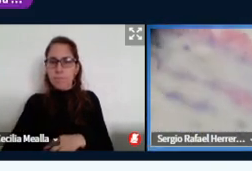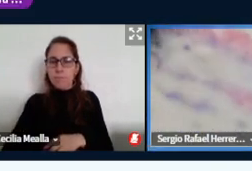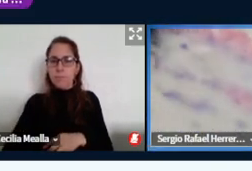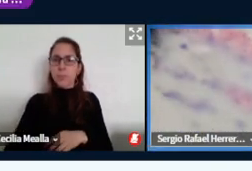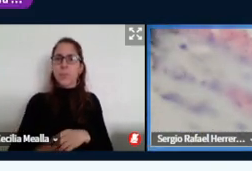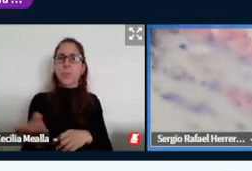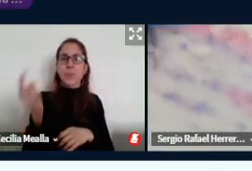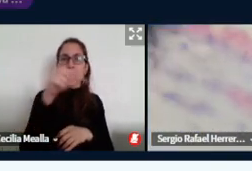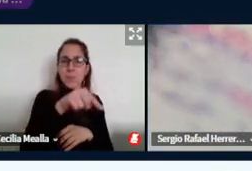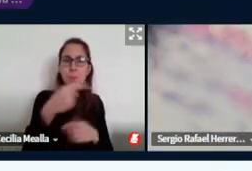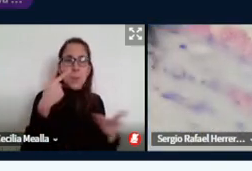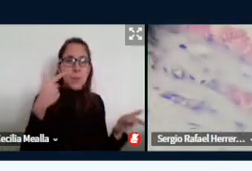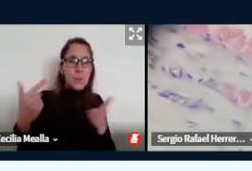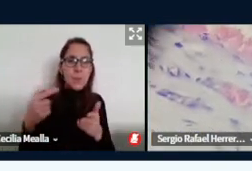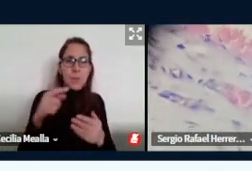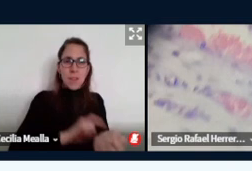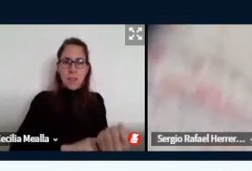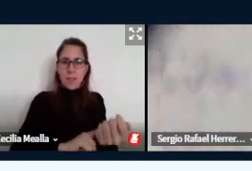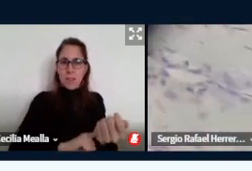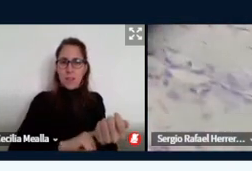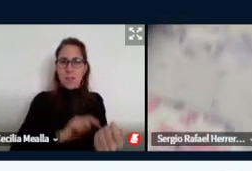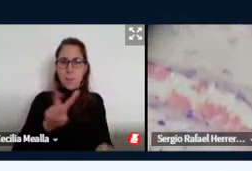Y acá hay una vena.